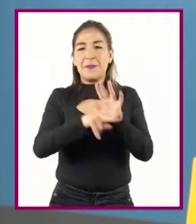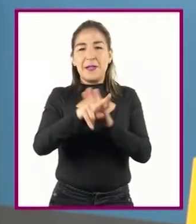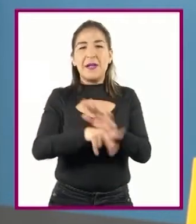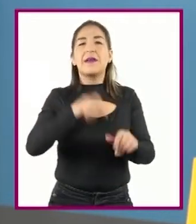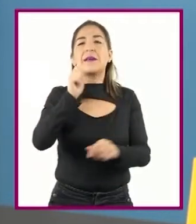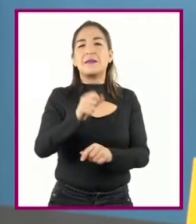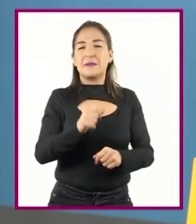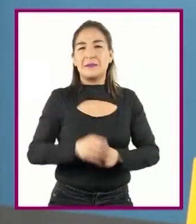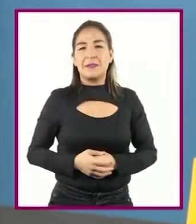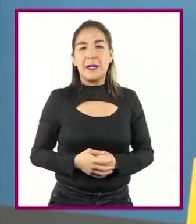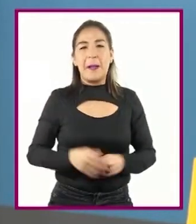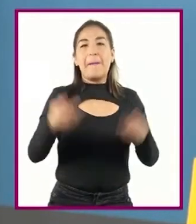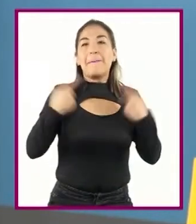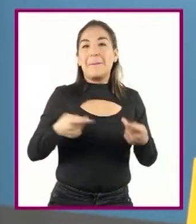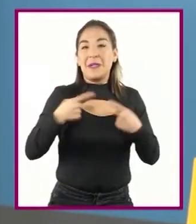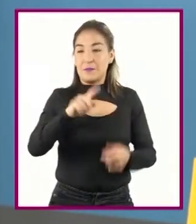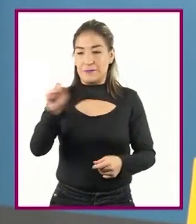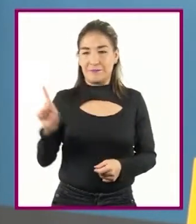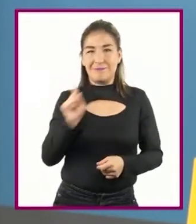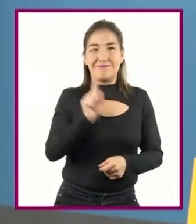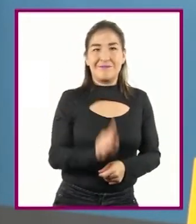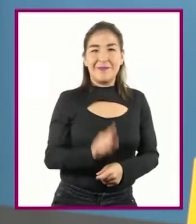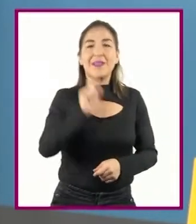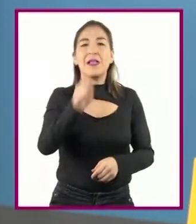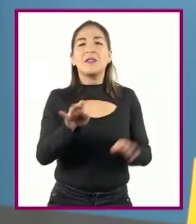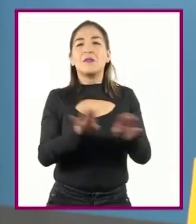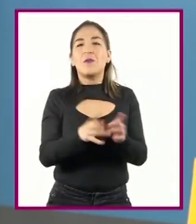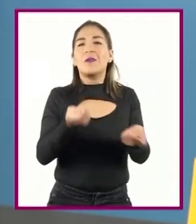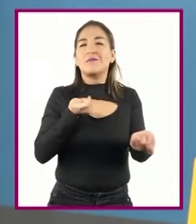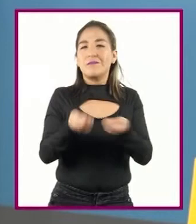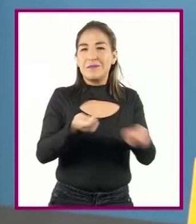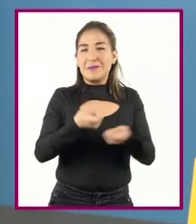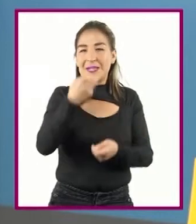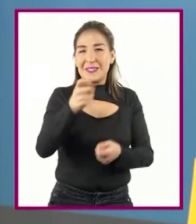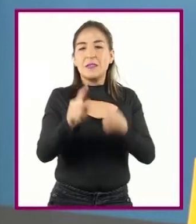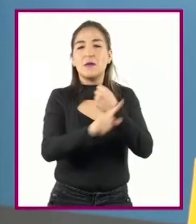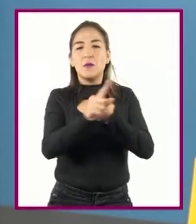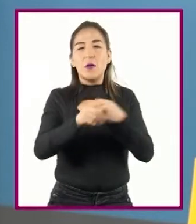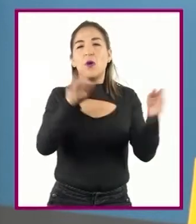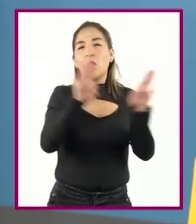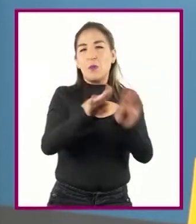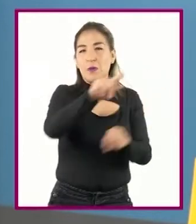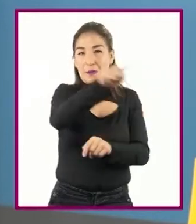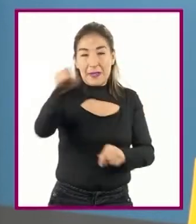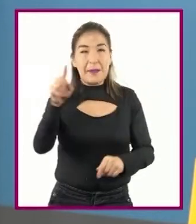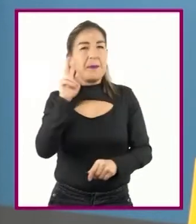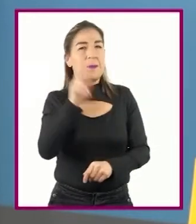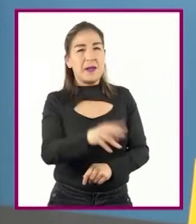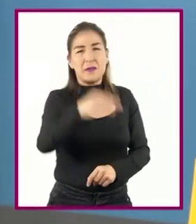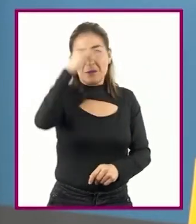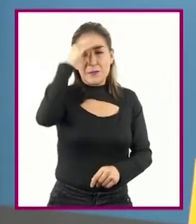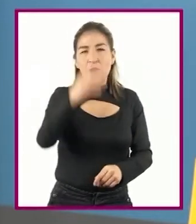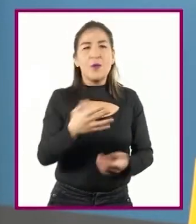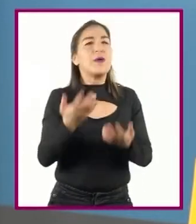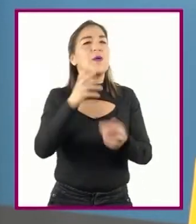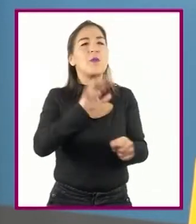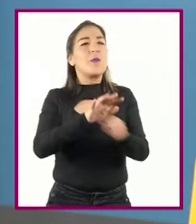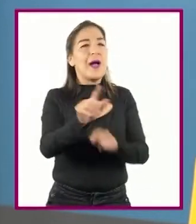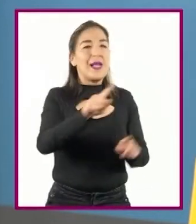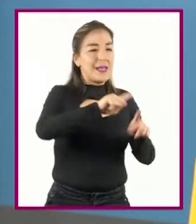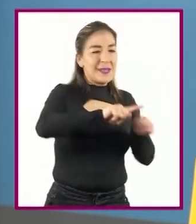donde interviene una tercera persona en la situación, analicen en qué se diferencia con